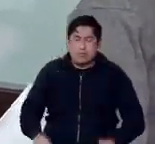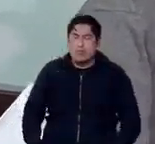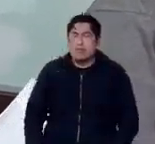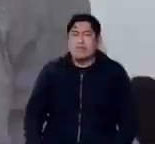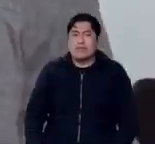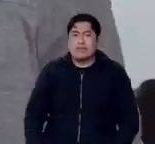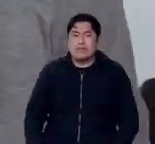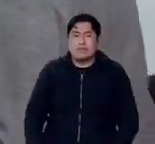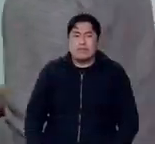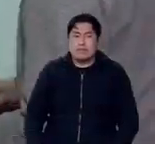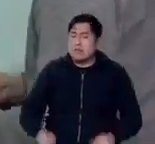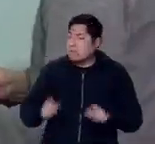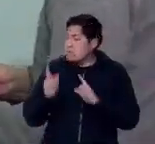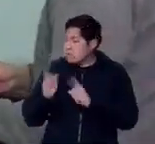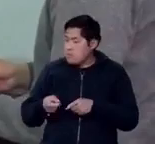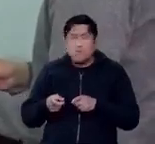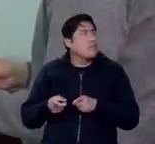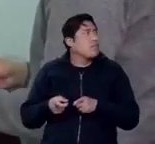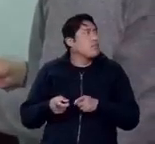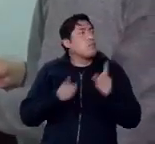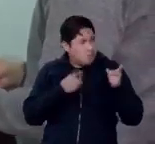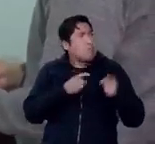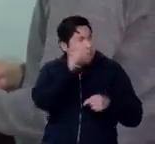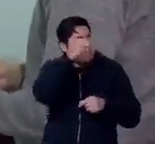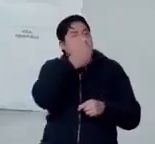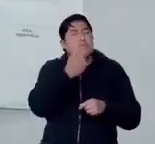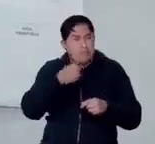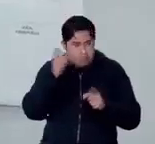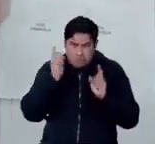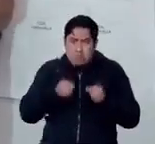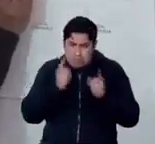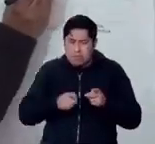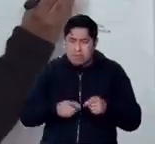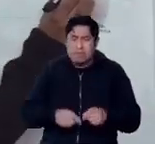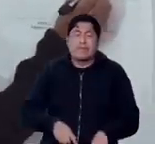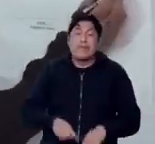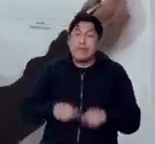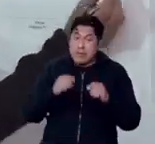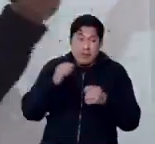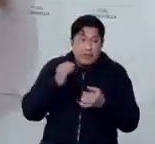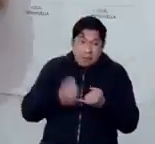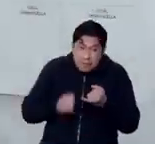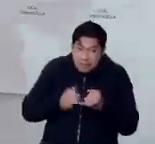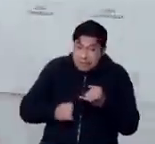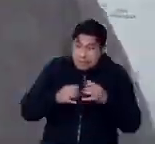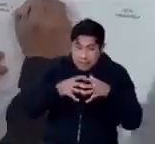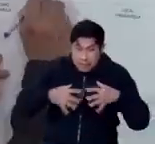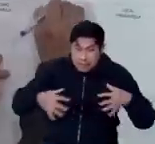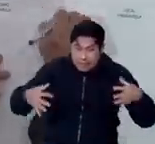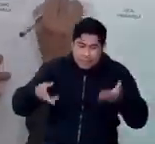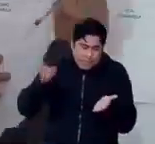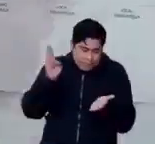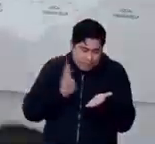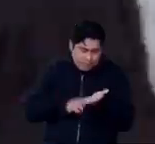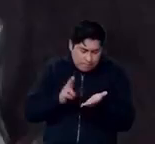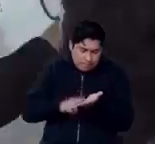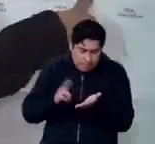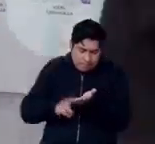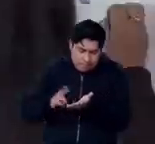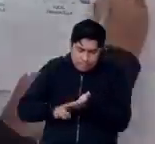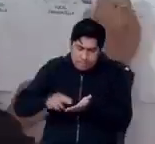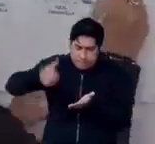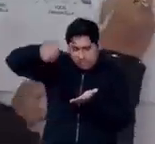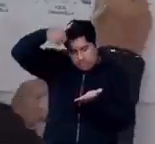iguales. También son los mismos datos, señora presidenta. Al final, las juradas y jurados electorales deben firmar